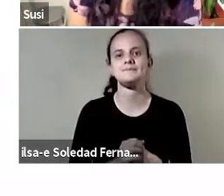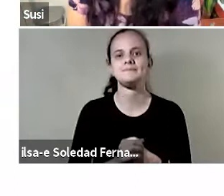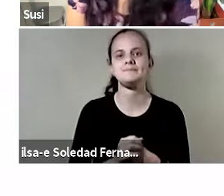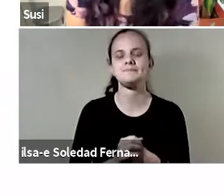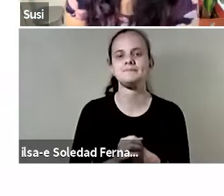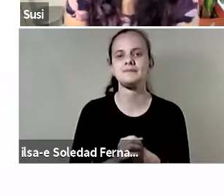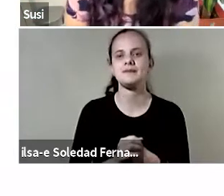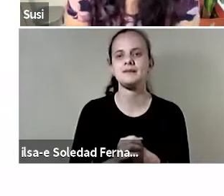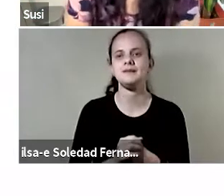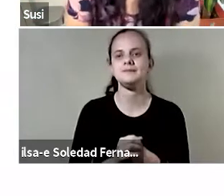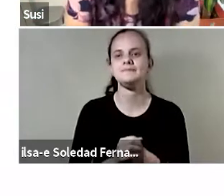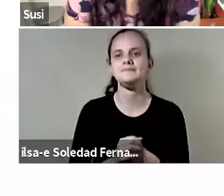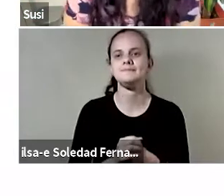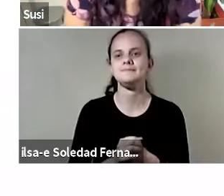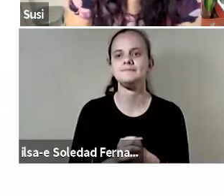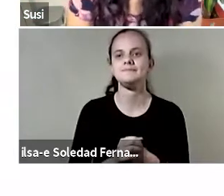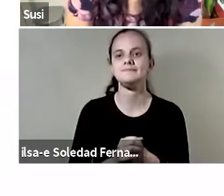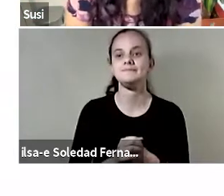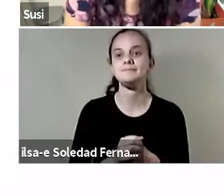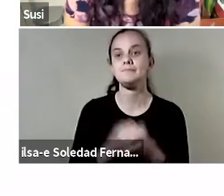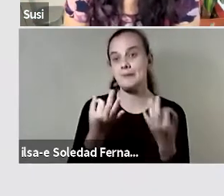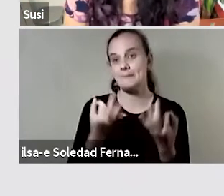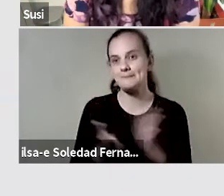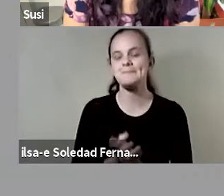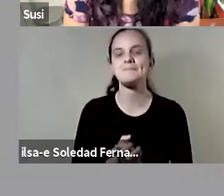entrenamientos o educación para esos equipos.